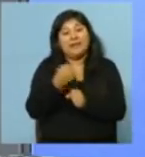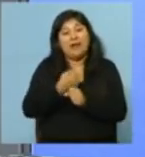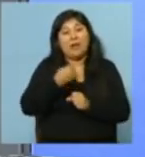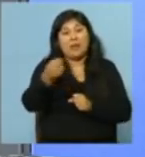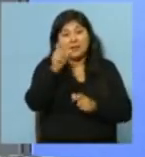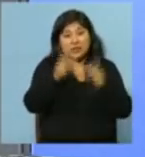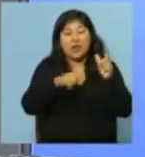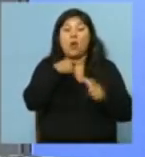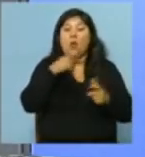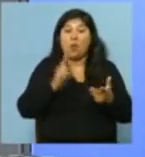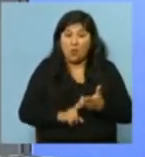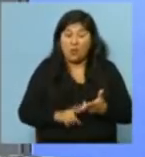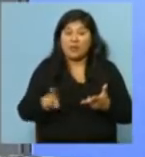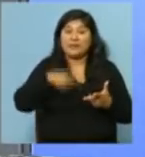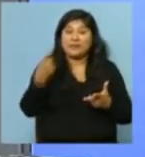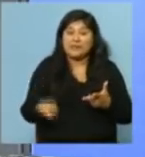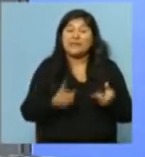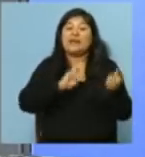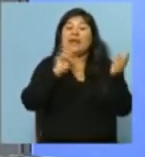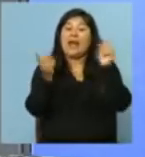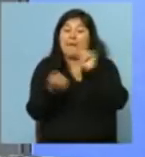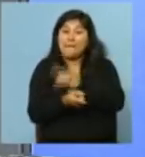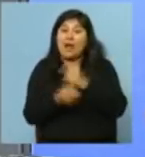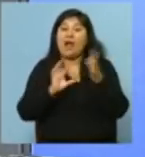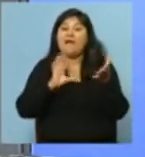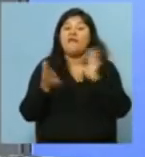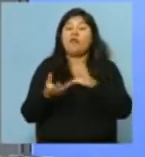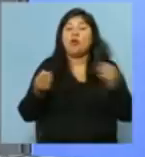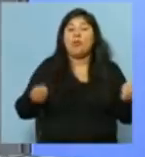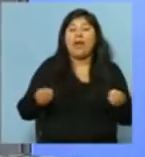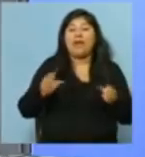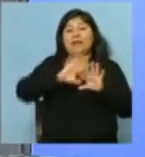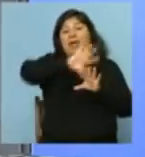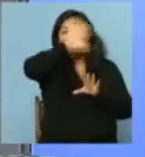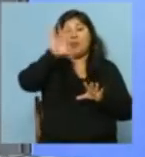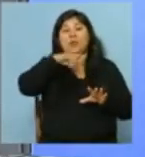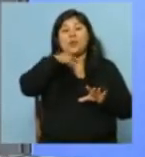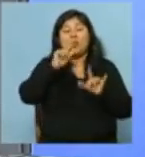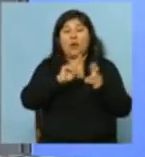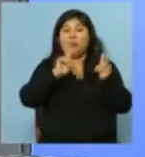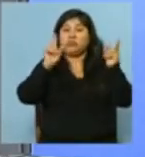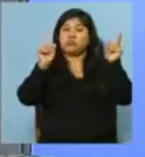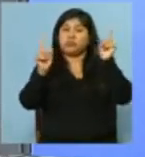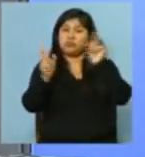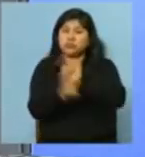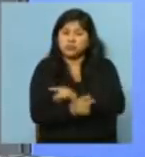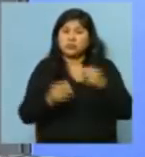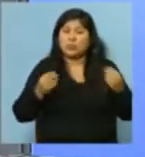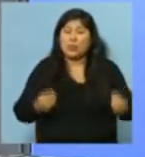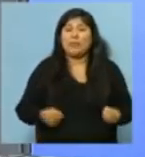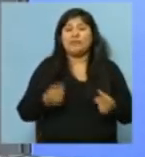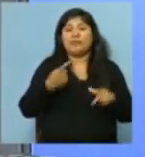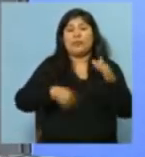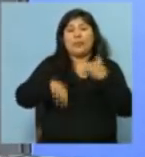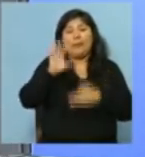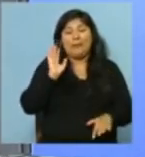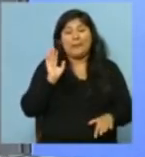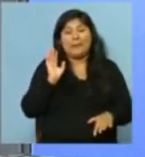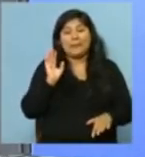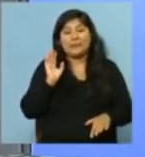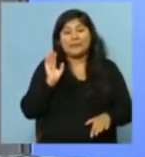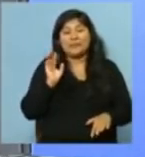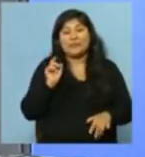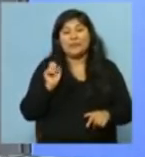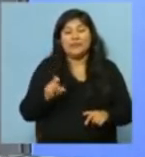podíamos transformar un caos que teníamos que arrastramos durante mucho tiempo que era fundamentalmente el tema de del